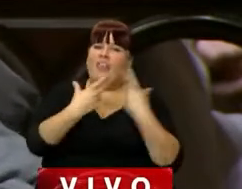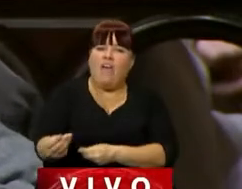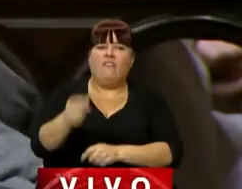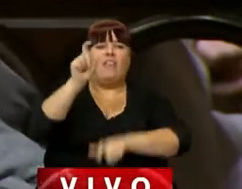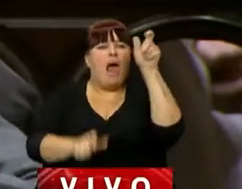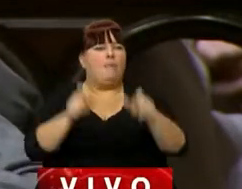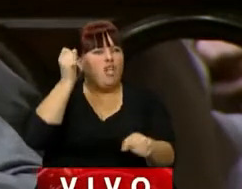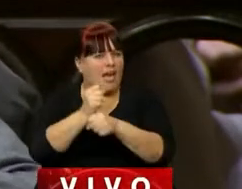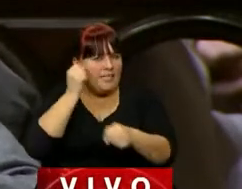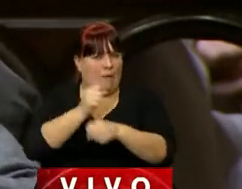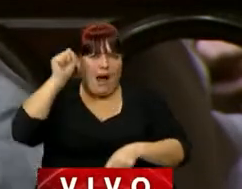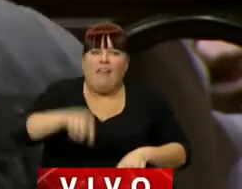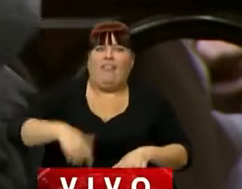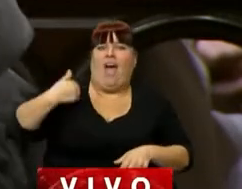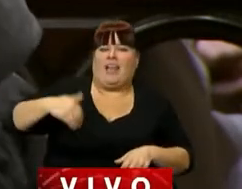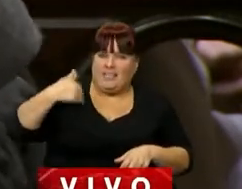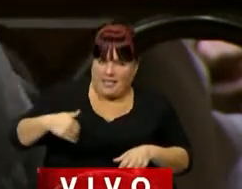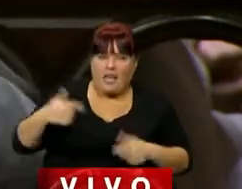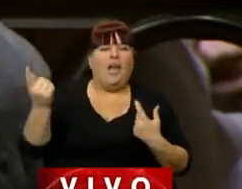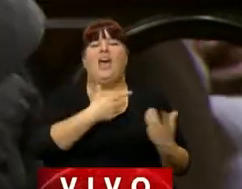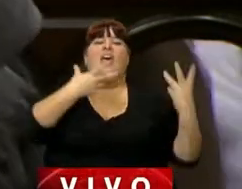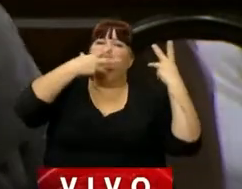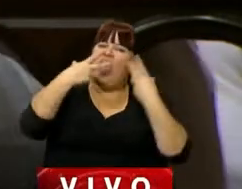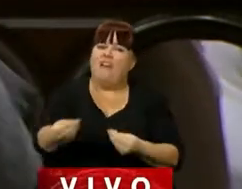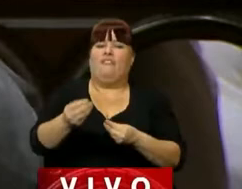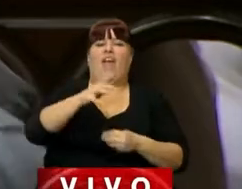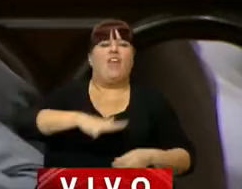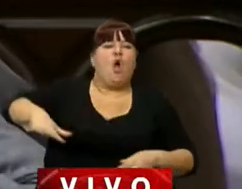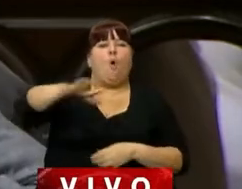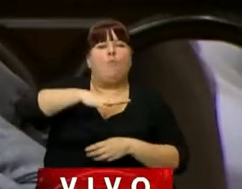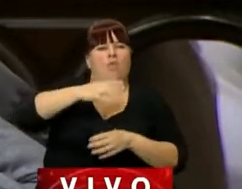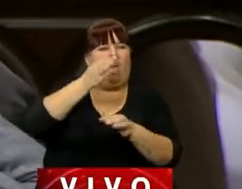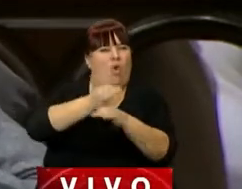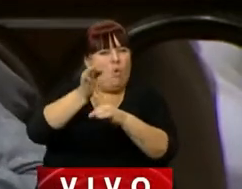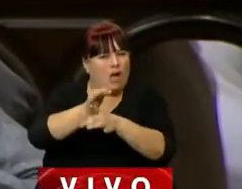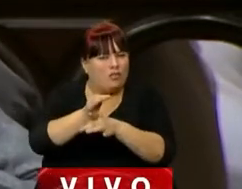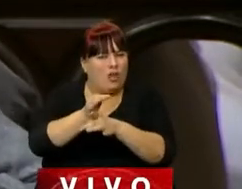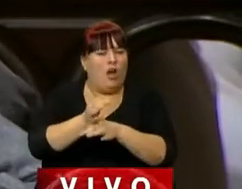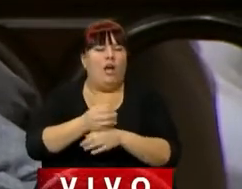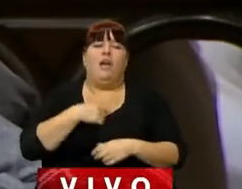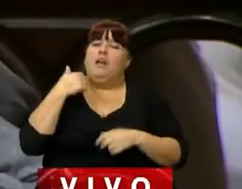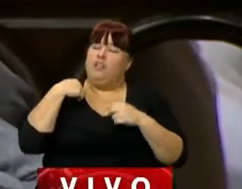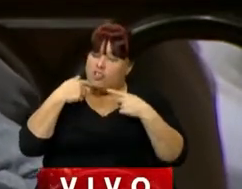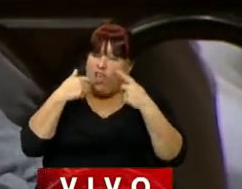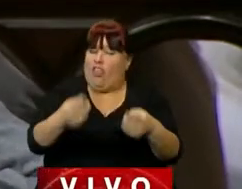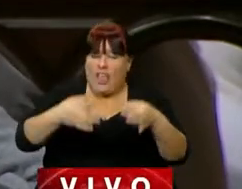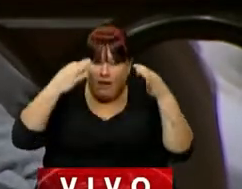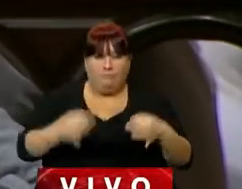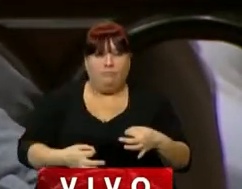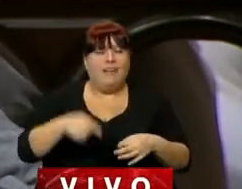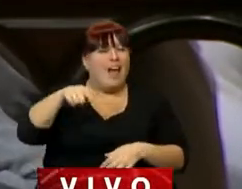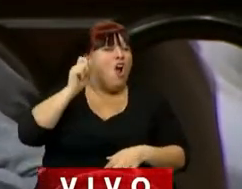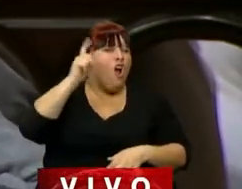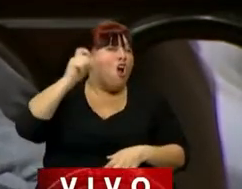defendemos a los trabajadores argentinos, defendemos a nuestra comunidad educativa y de pie decimos,